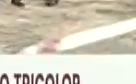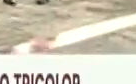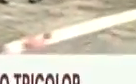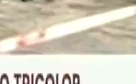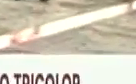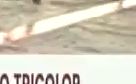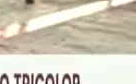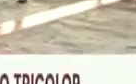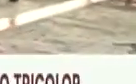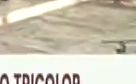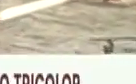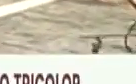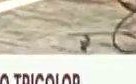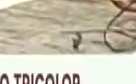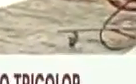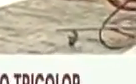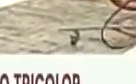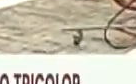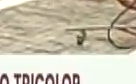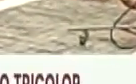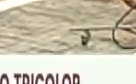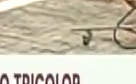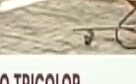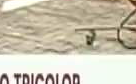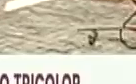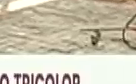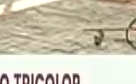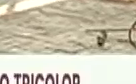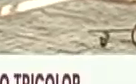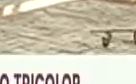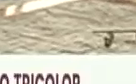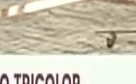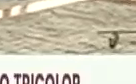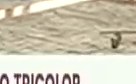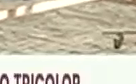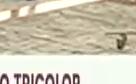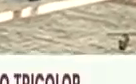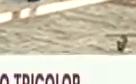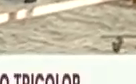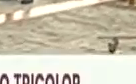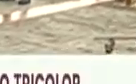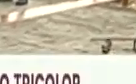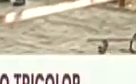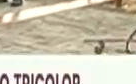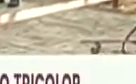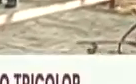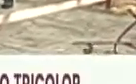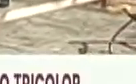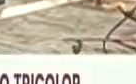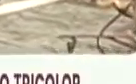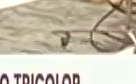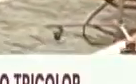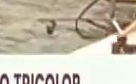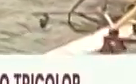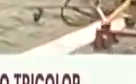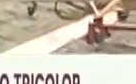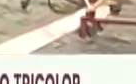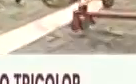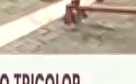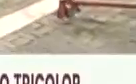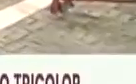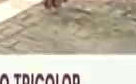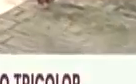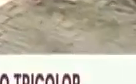de trabajo, embellecer las viviendas ubicadas en los sectores populares del país. Es parte de los